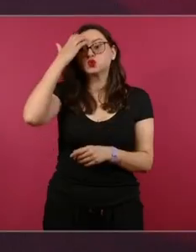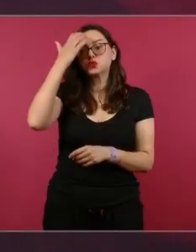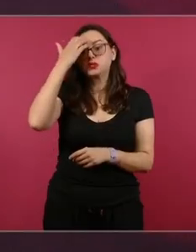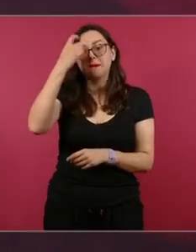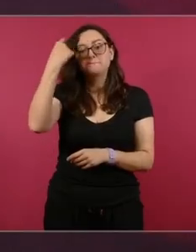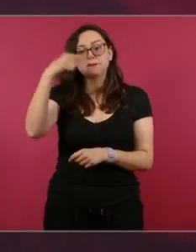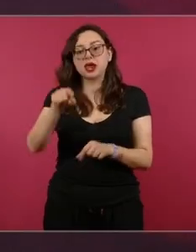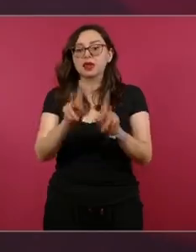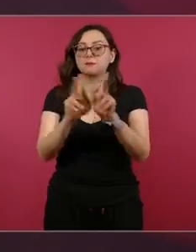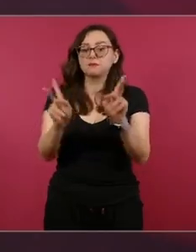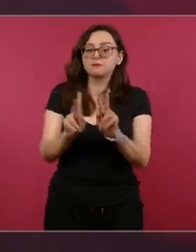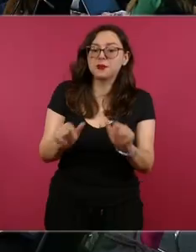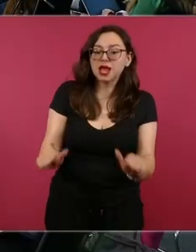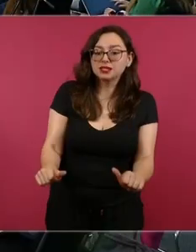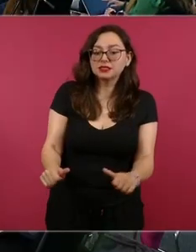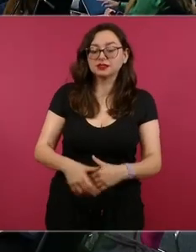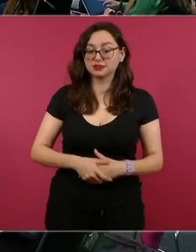seguridad para todas y todos.